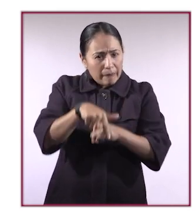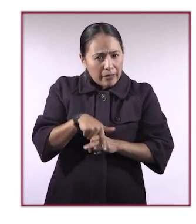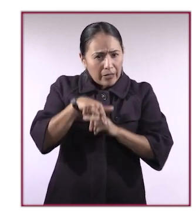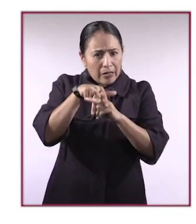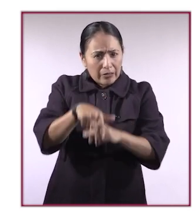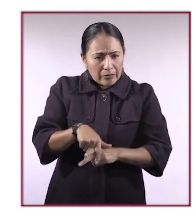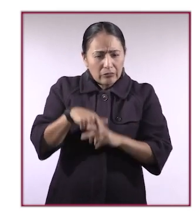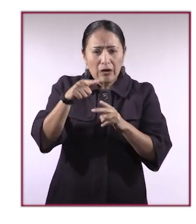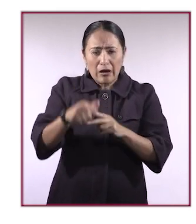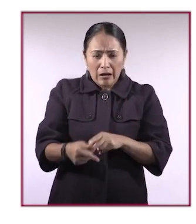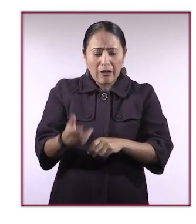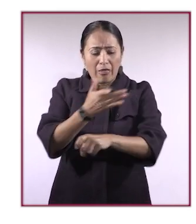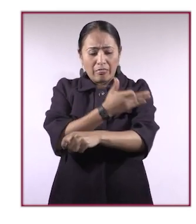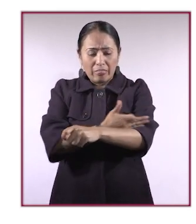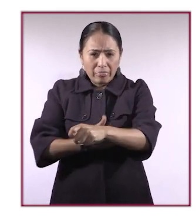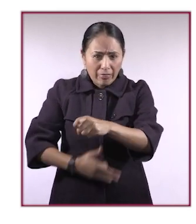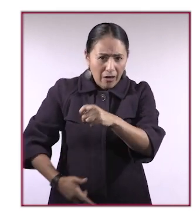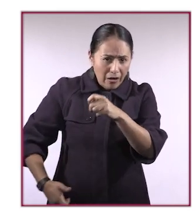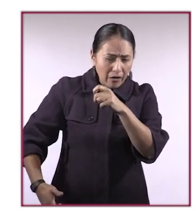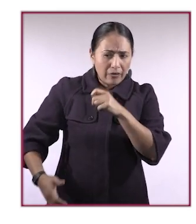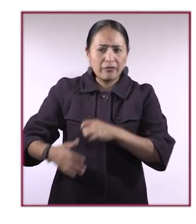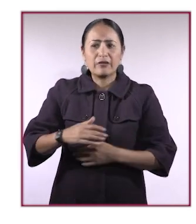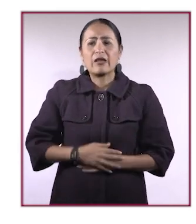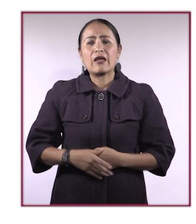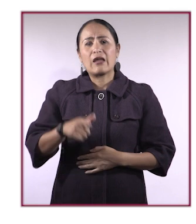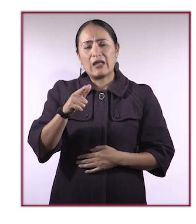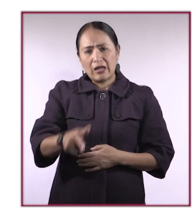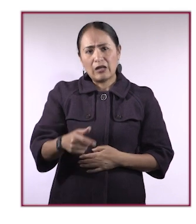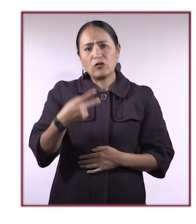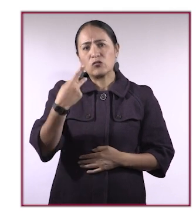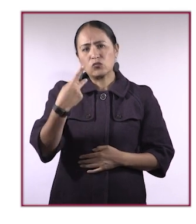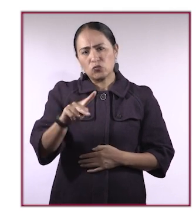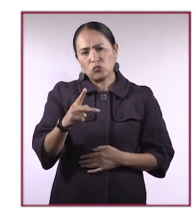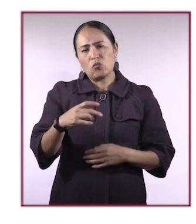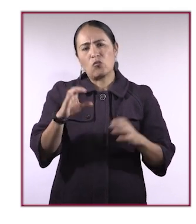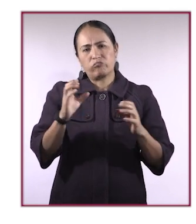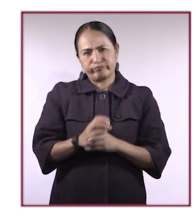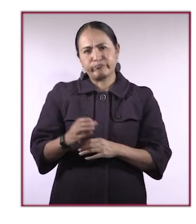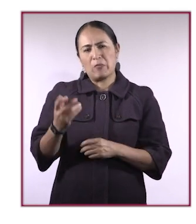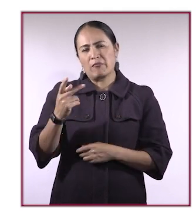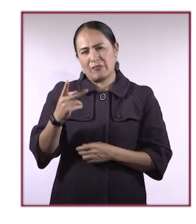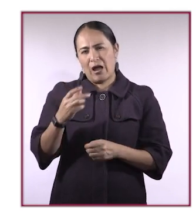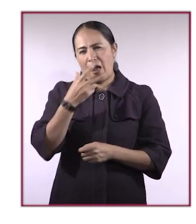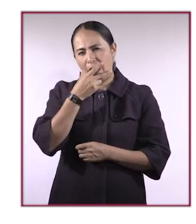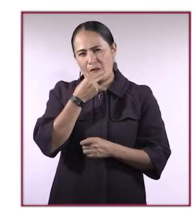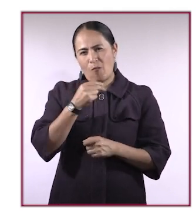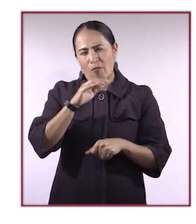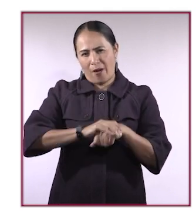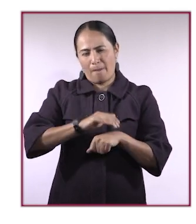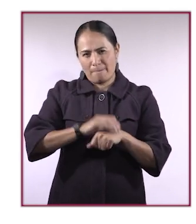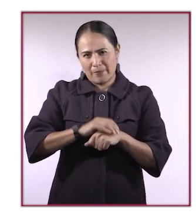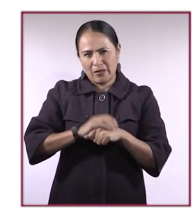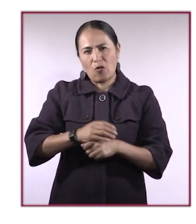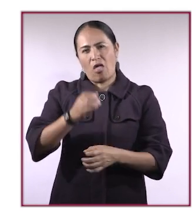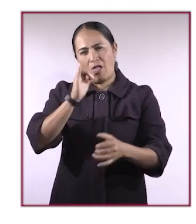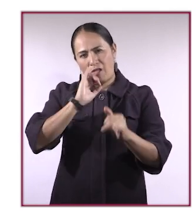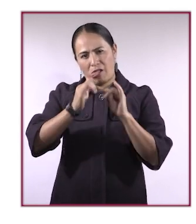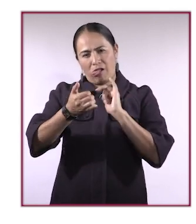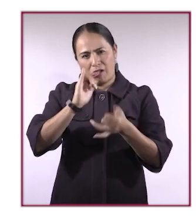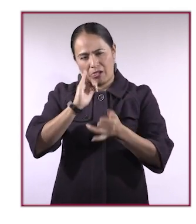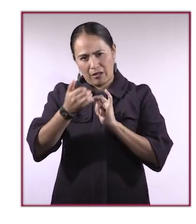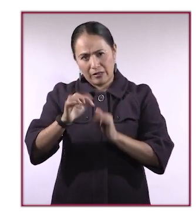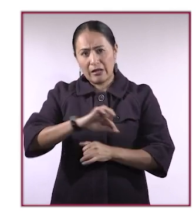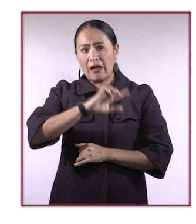haber tomado durante toda la tarde y parte de la noche en casa de su compadre. Cuando estaba por llegar a su